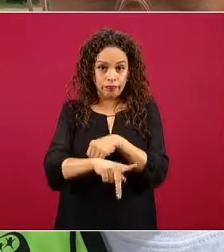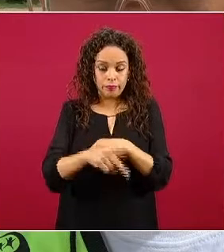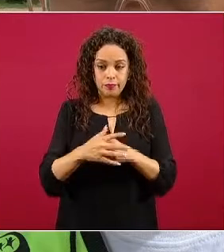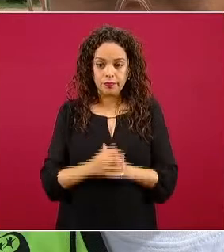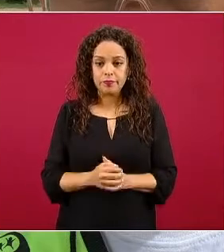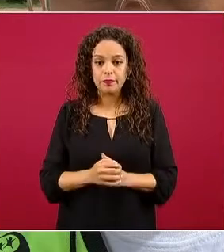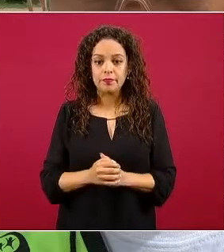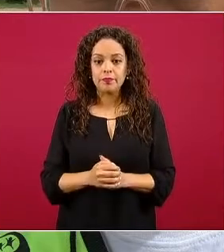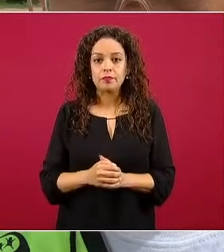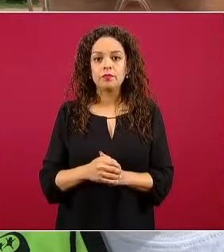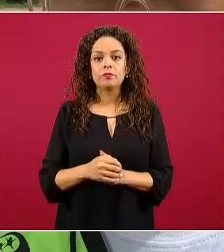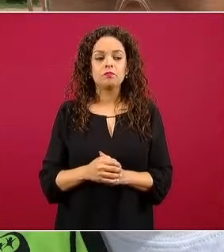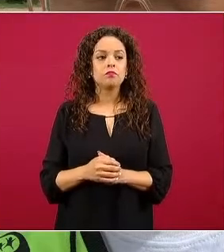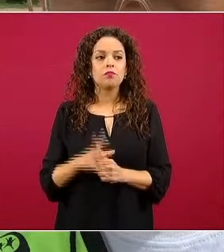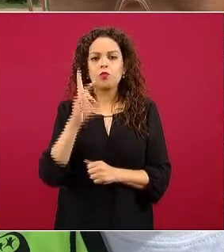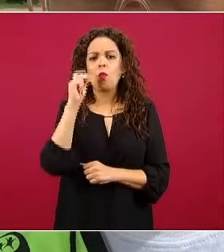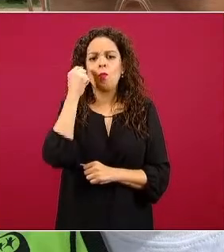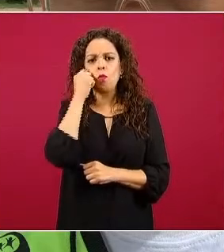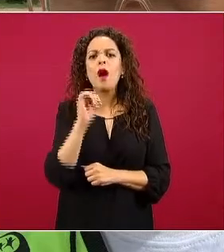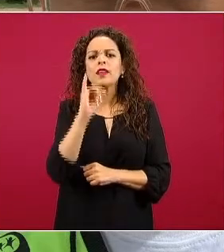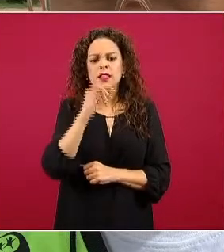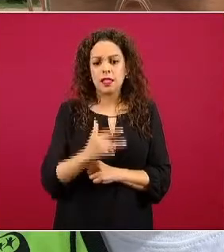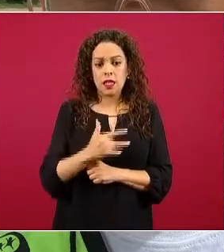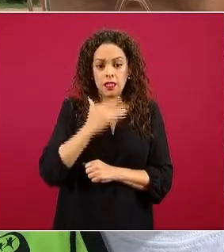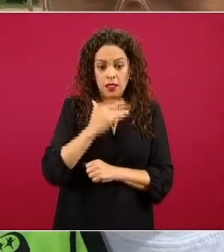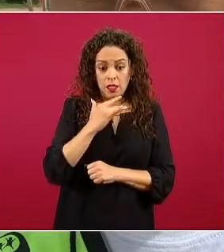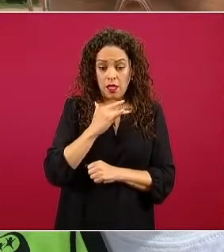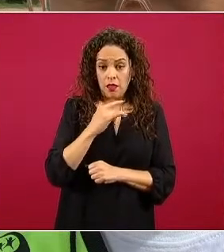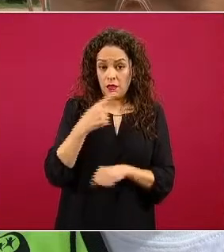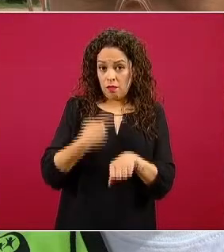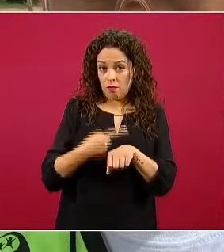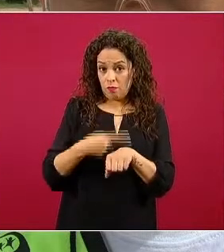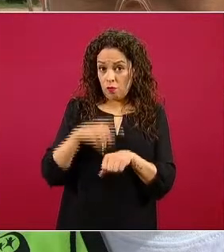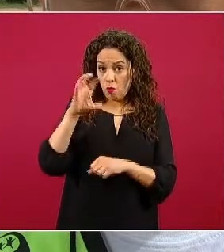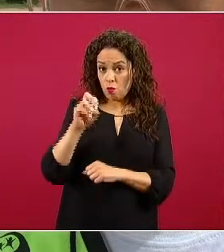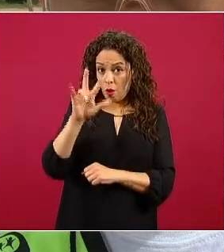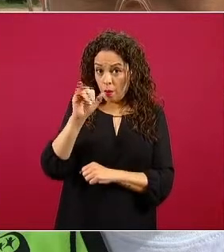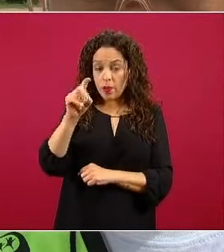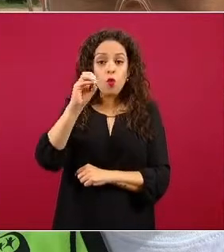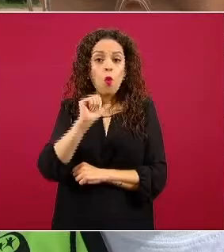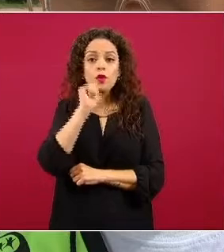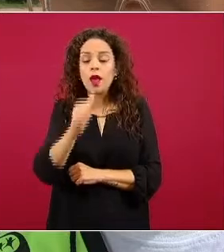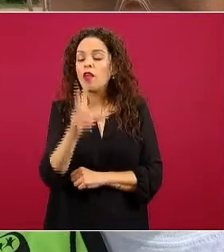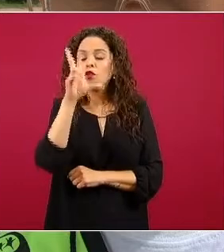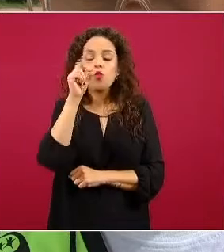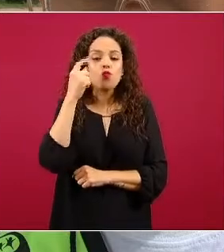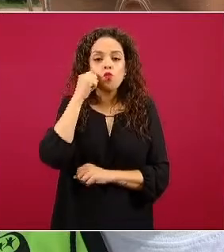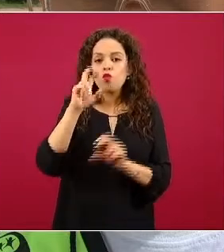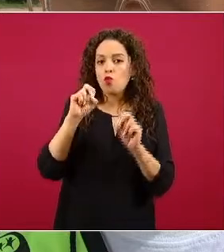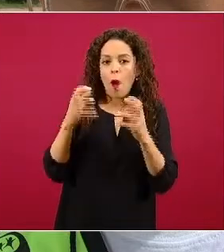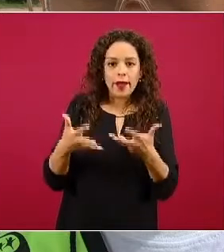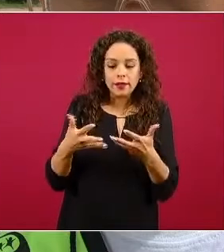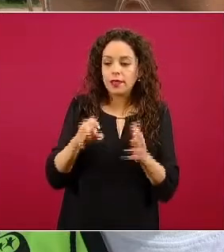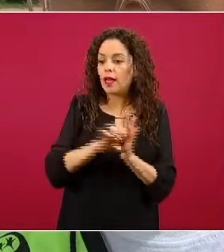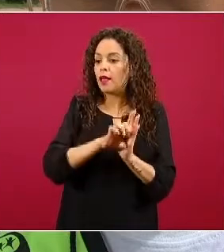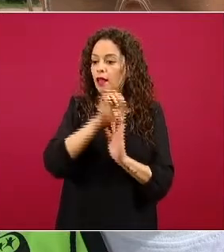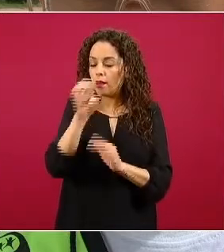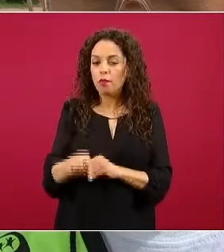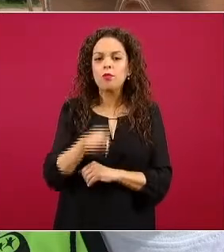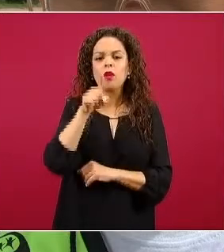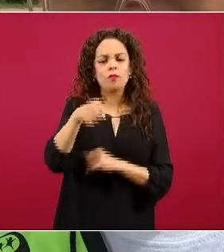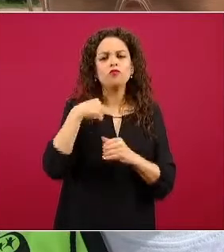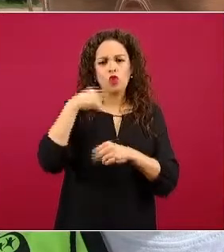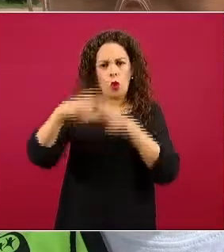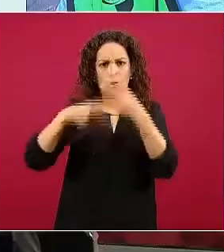síntomas o no tienen síntomas de COVID. ¿Por qué? Porque si yo llego a una casa y pregunto